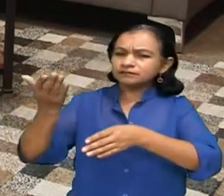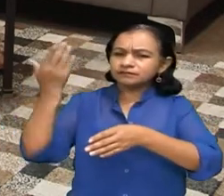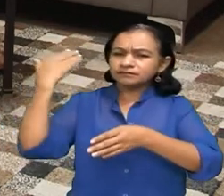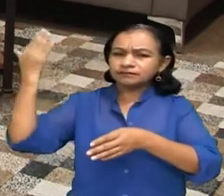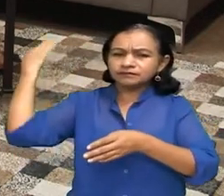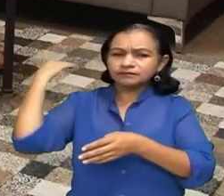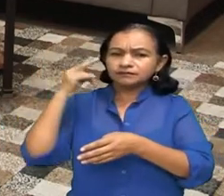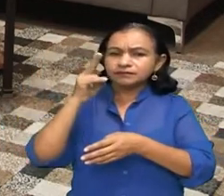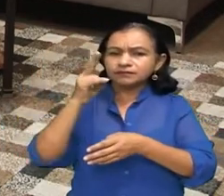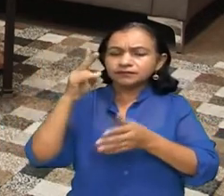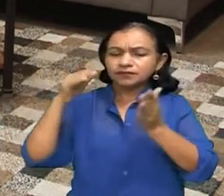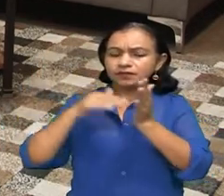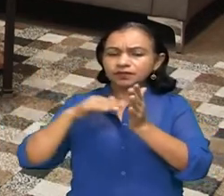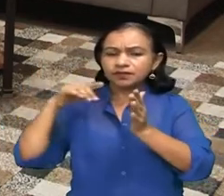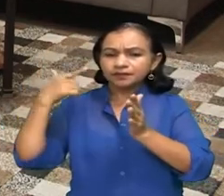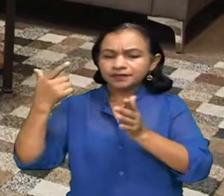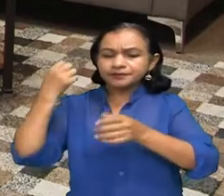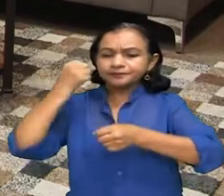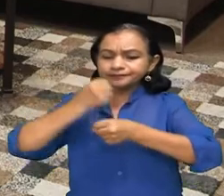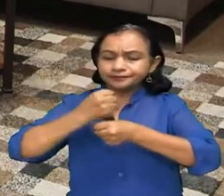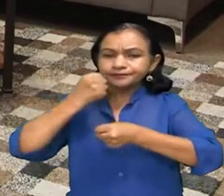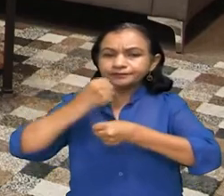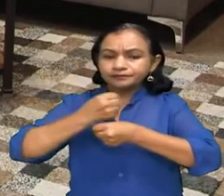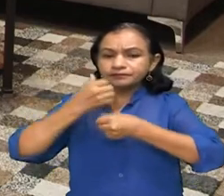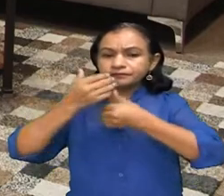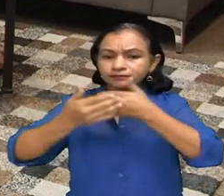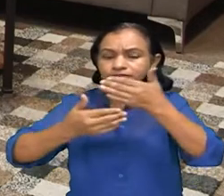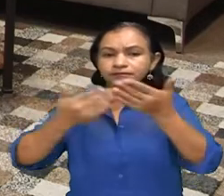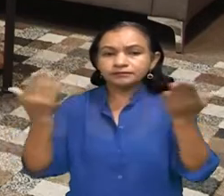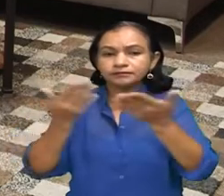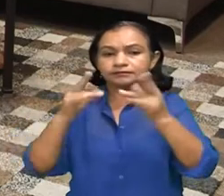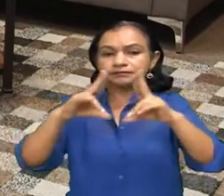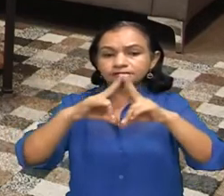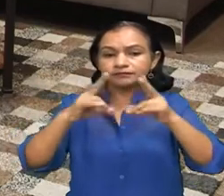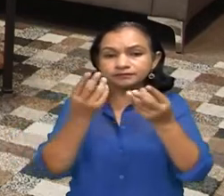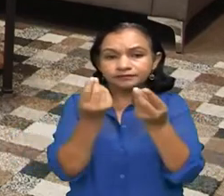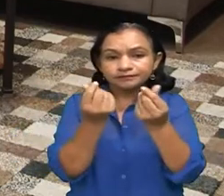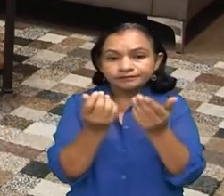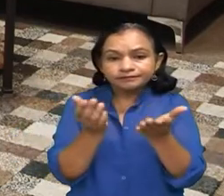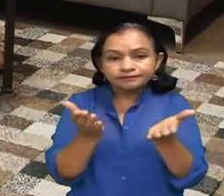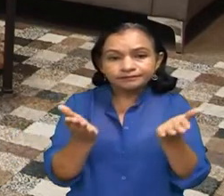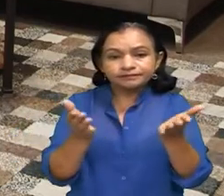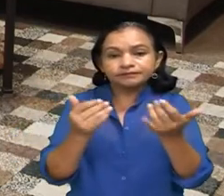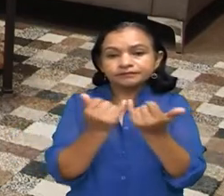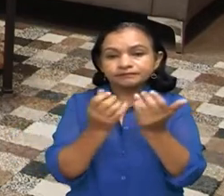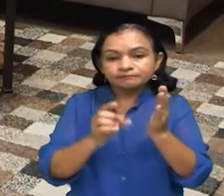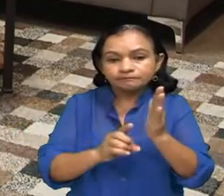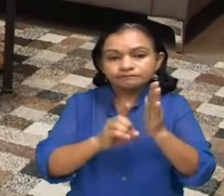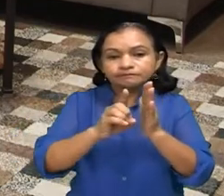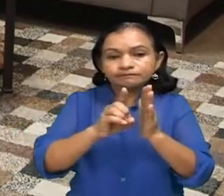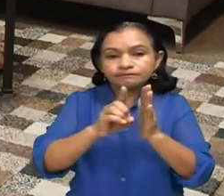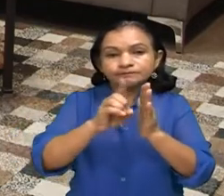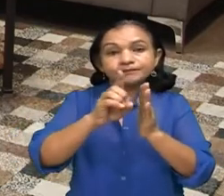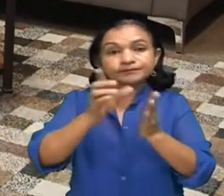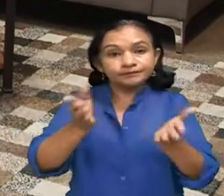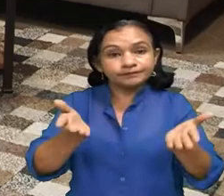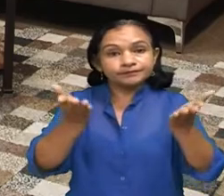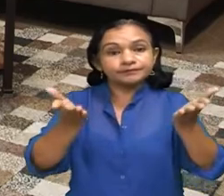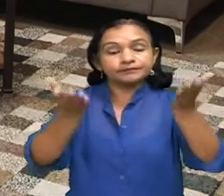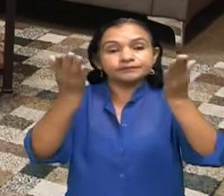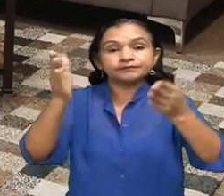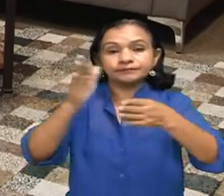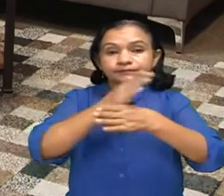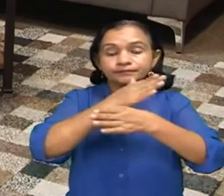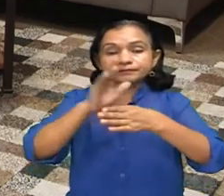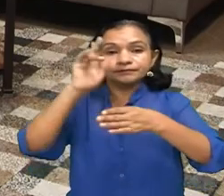de 2007 en el avance económico del país y ha venido dando un sinnúmero de políticas